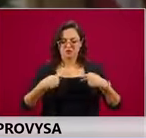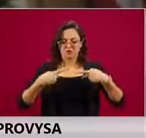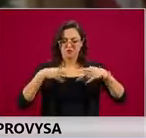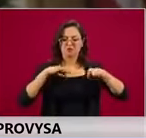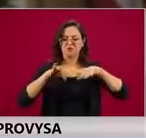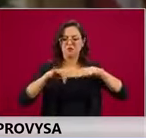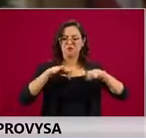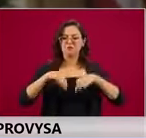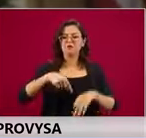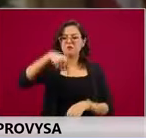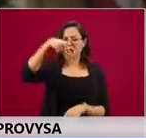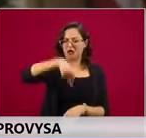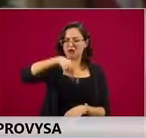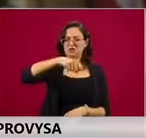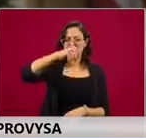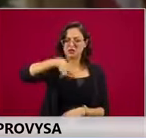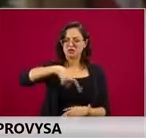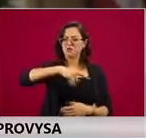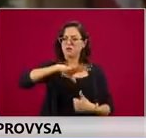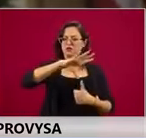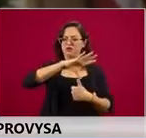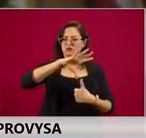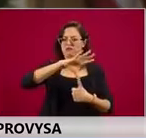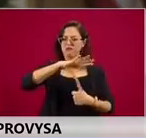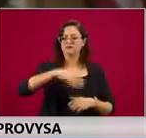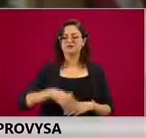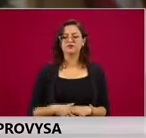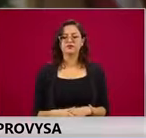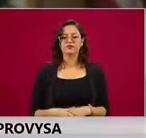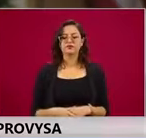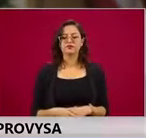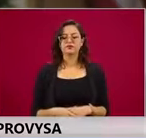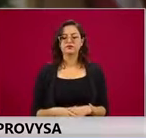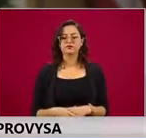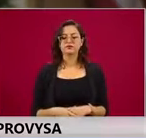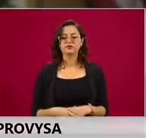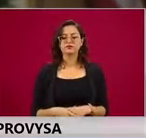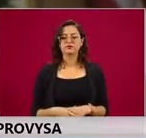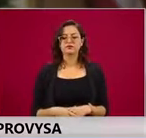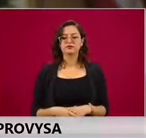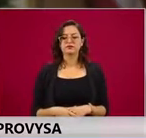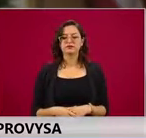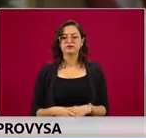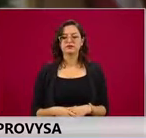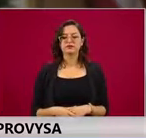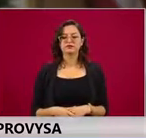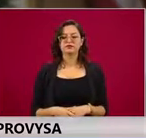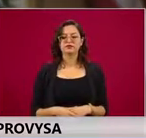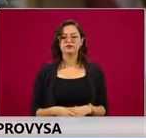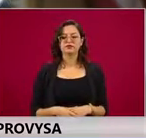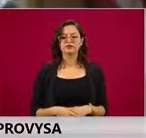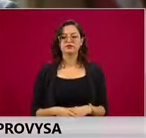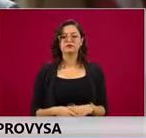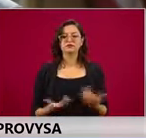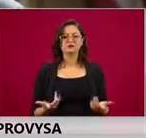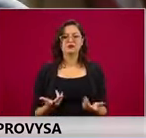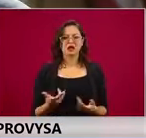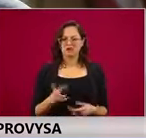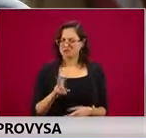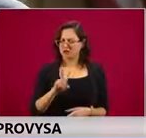para reelegirse. Además, con 8 puntos abajo. Efectivamente, va abajo. Entonces, algunos dicen, pues fue a